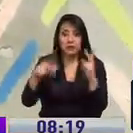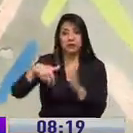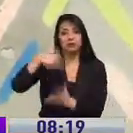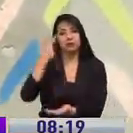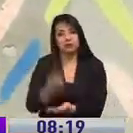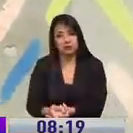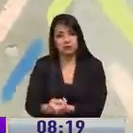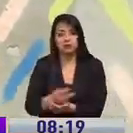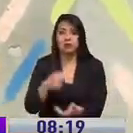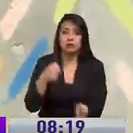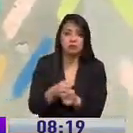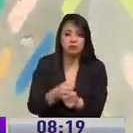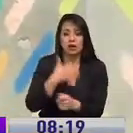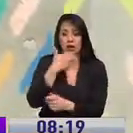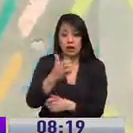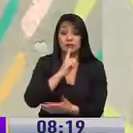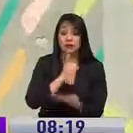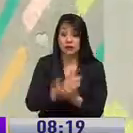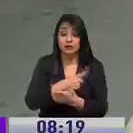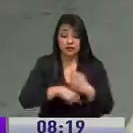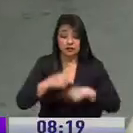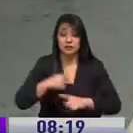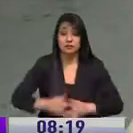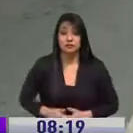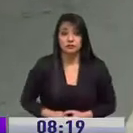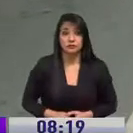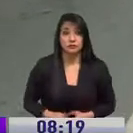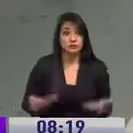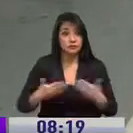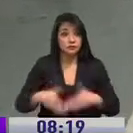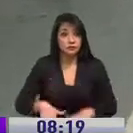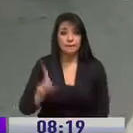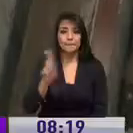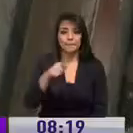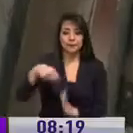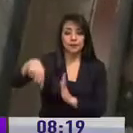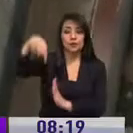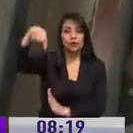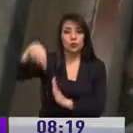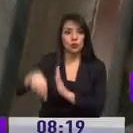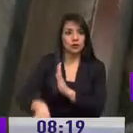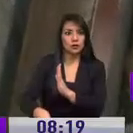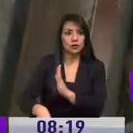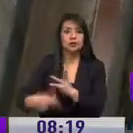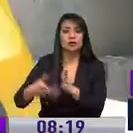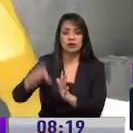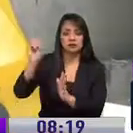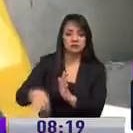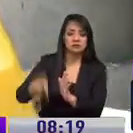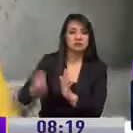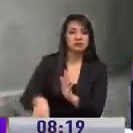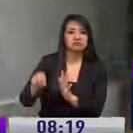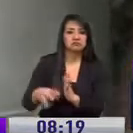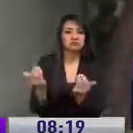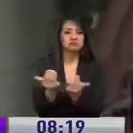pueden caerse y puede causar heridas en las personas. Pero no solo eso, el hueco ya hasta se ha convertido